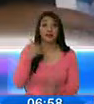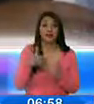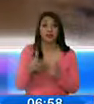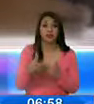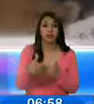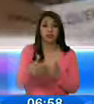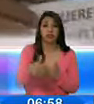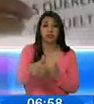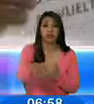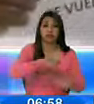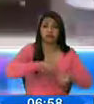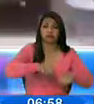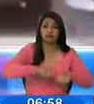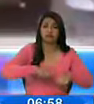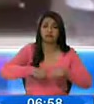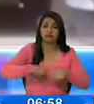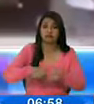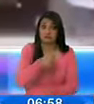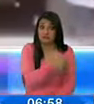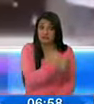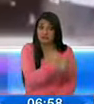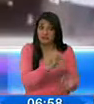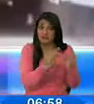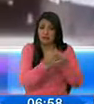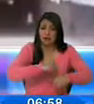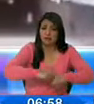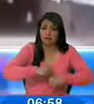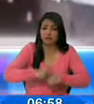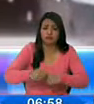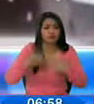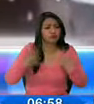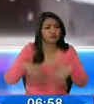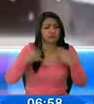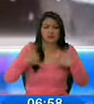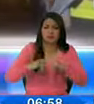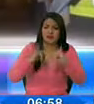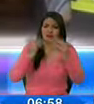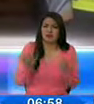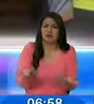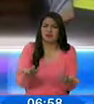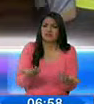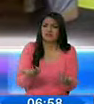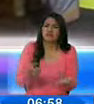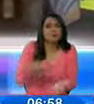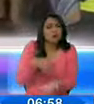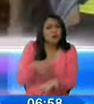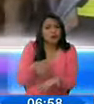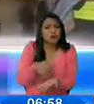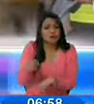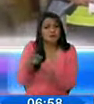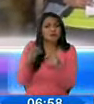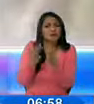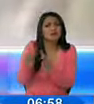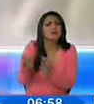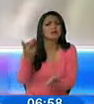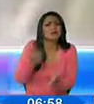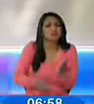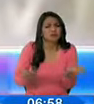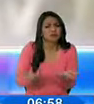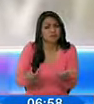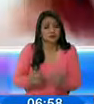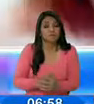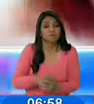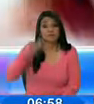un sinnúmero de gestiones hechas por ellos mismos, aún siguen con la incertidumbre de qué sucede con sus seres queridos. Dicen que por parte